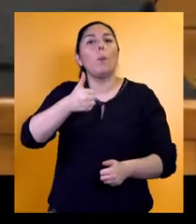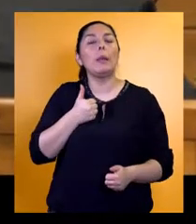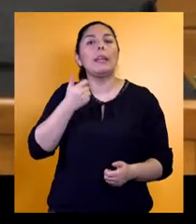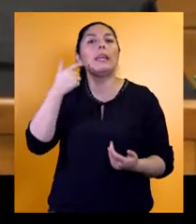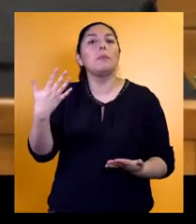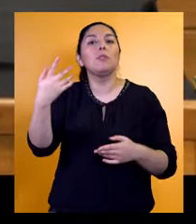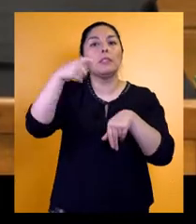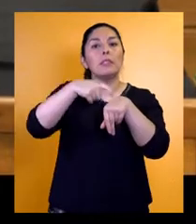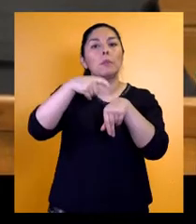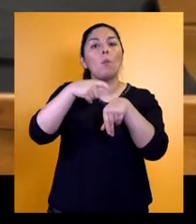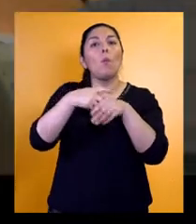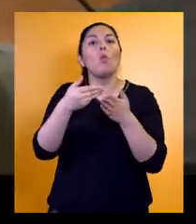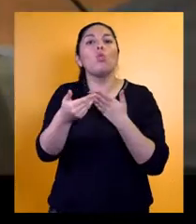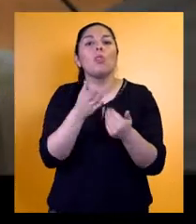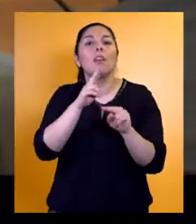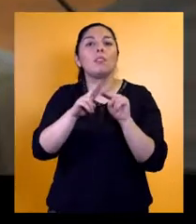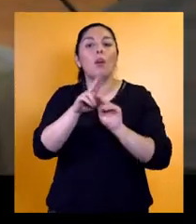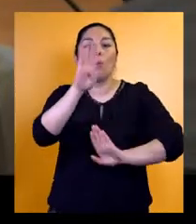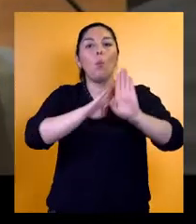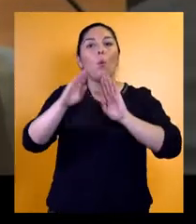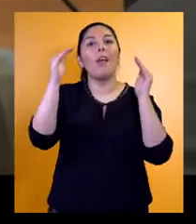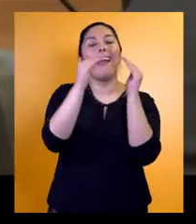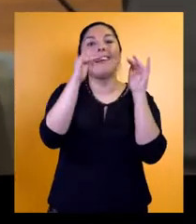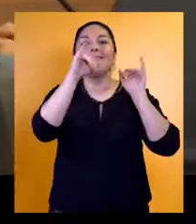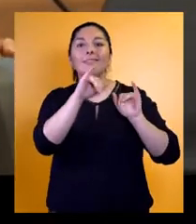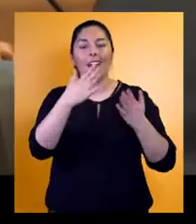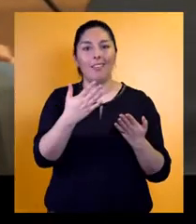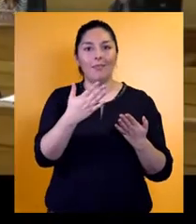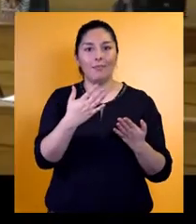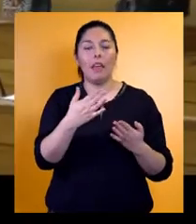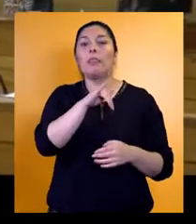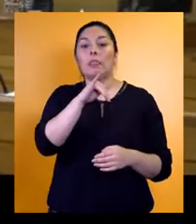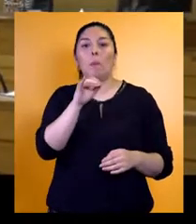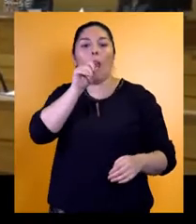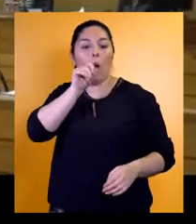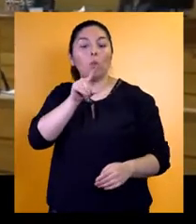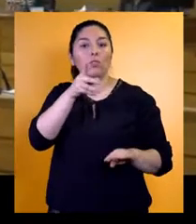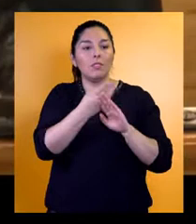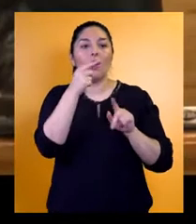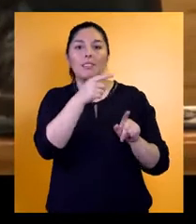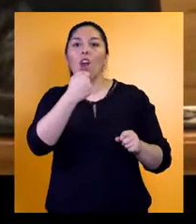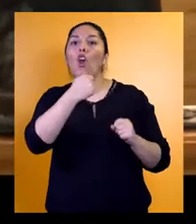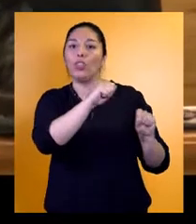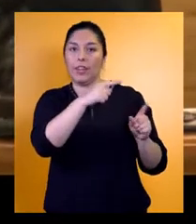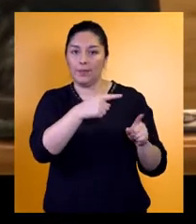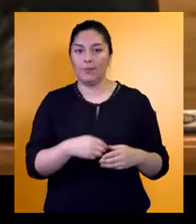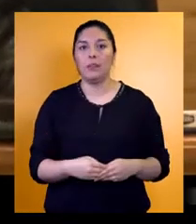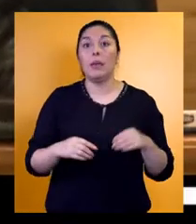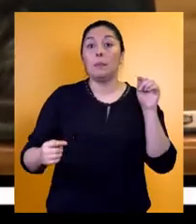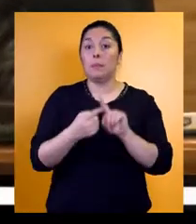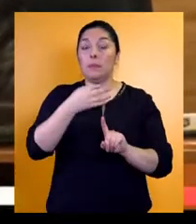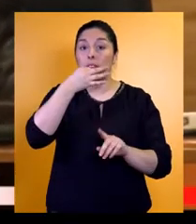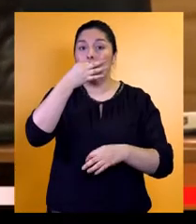tiempo asignado lo cumplió en el marco de las medidas cautelares que debió cumplir tras la denuncia respectiva. Se absuelve,